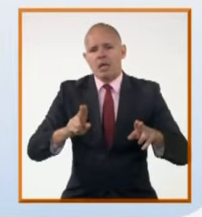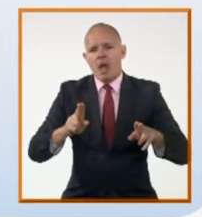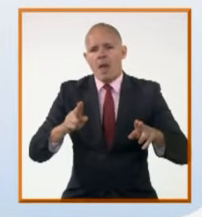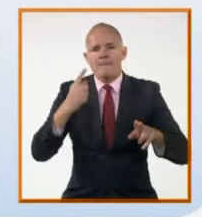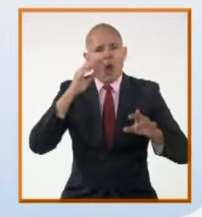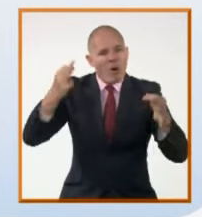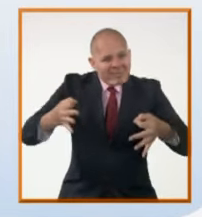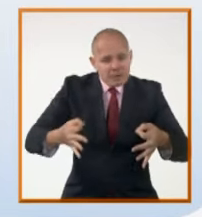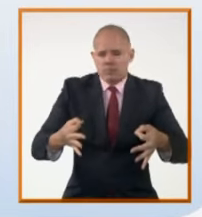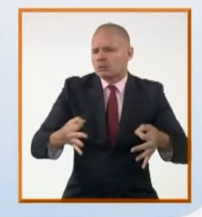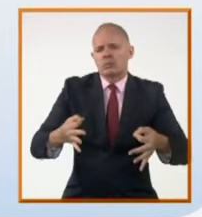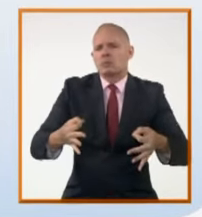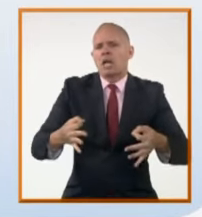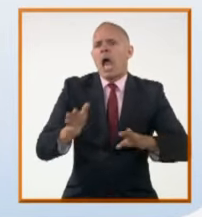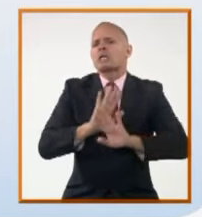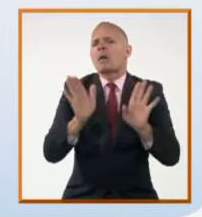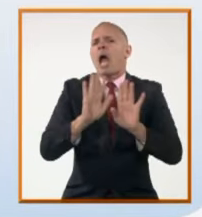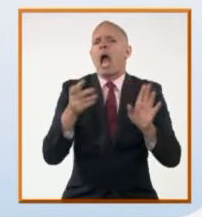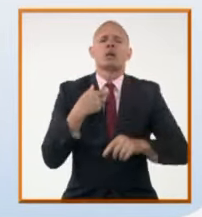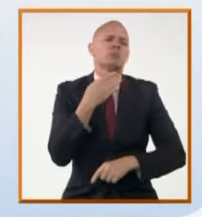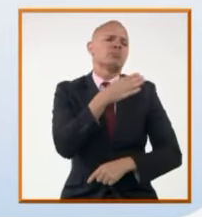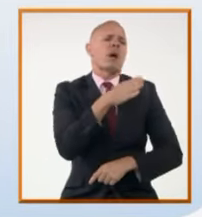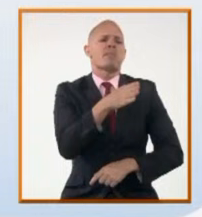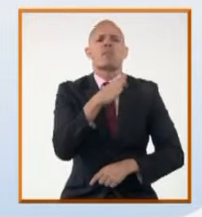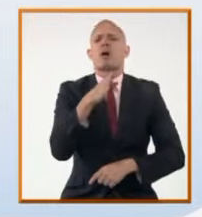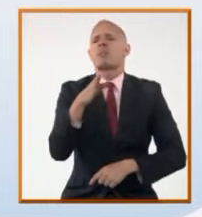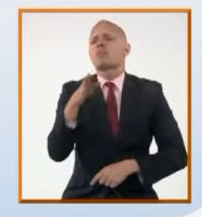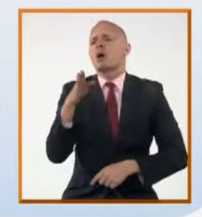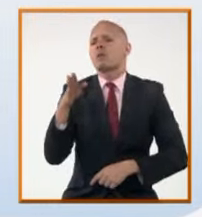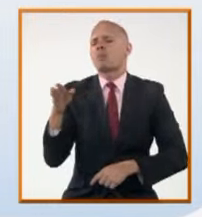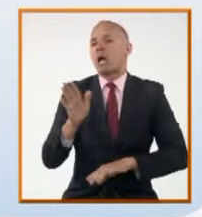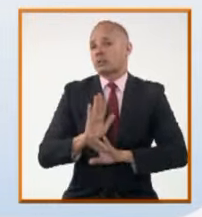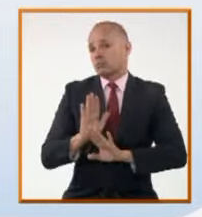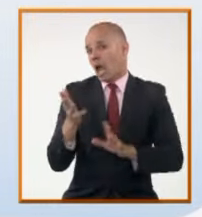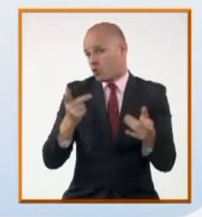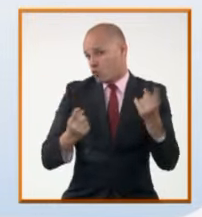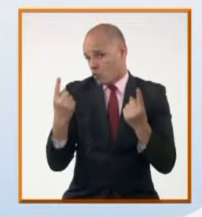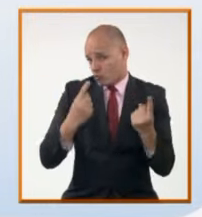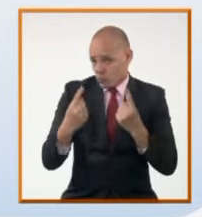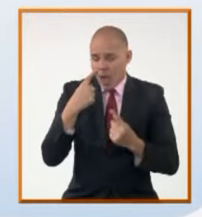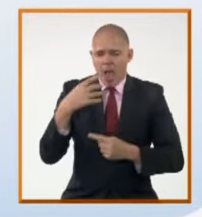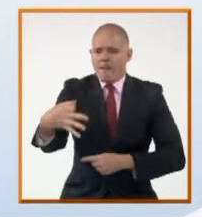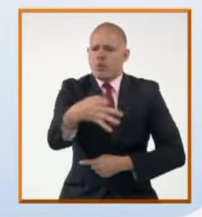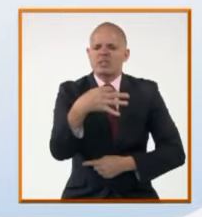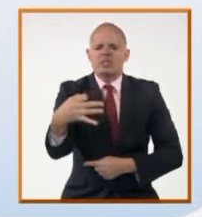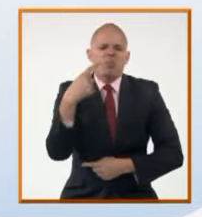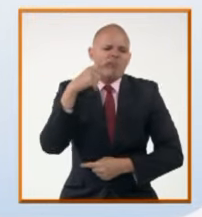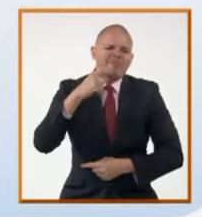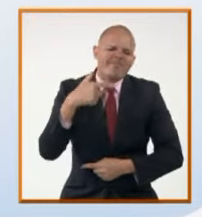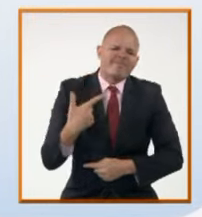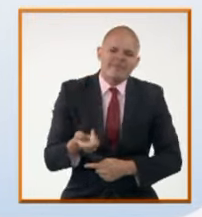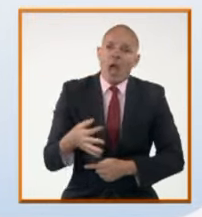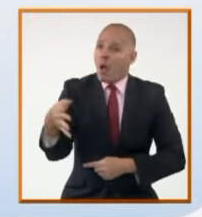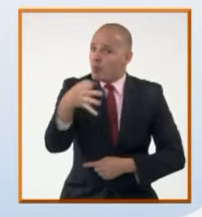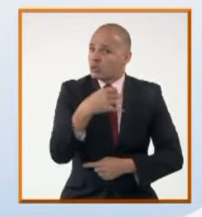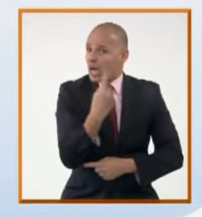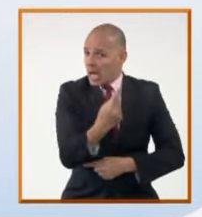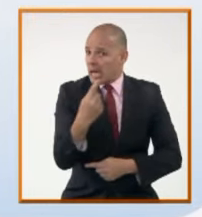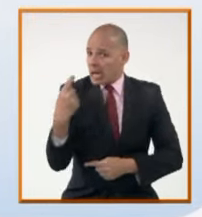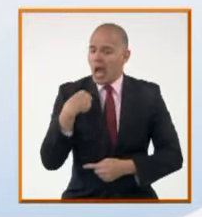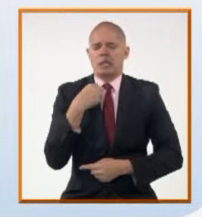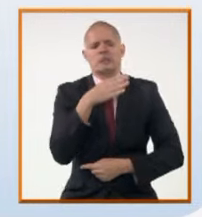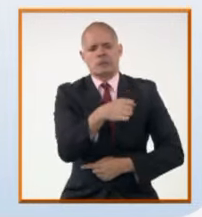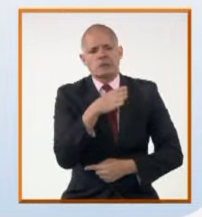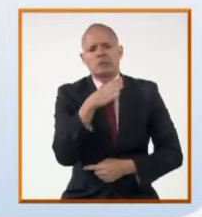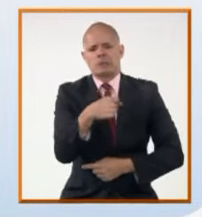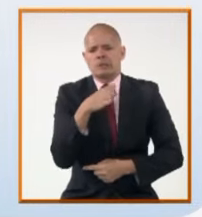por la provincia y con impacto, por supuesto, en el municipio, es donde se desarrolla la vida